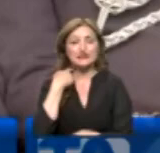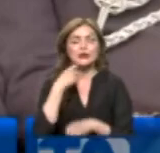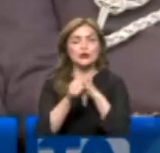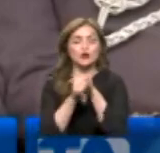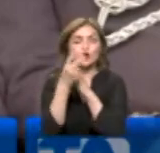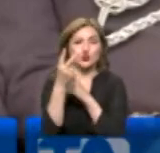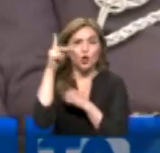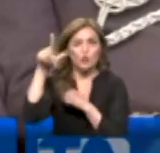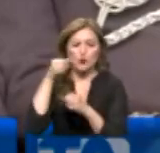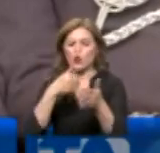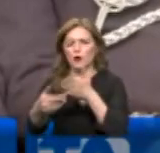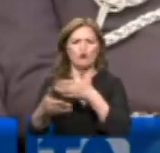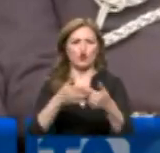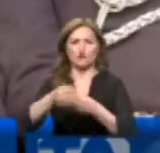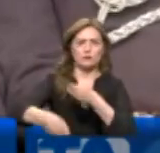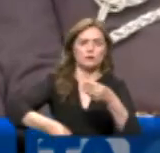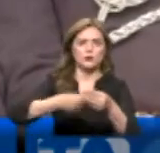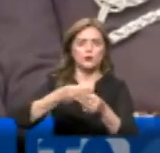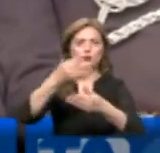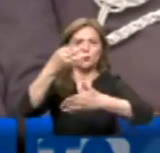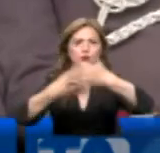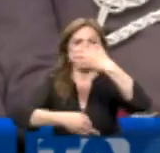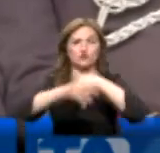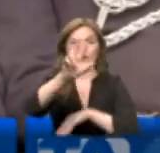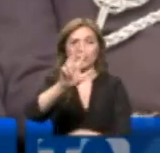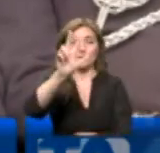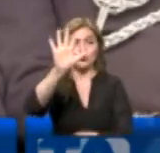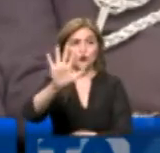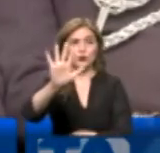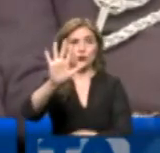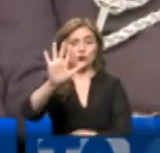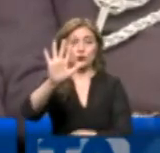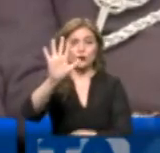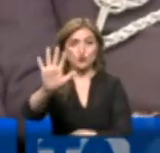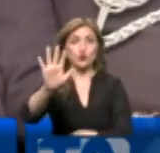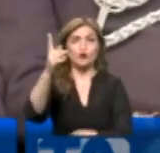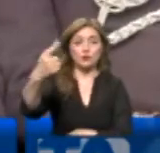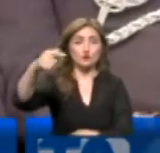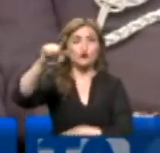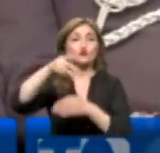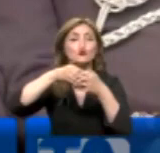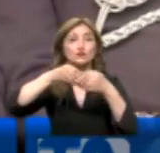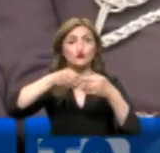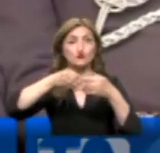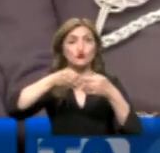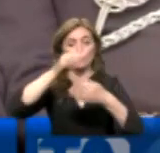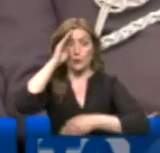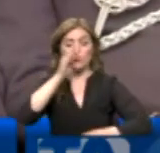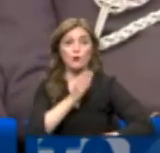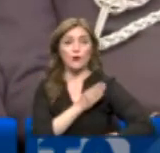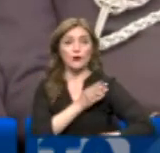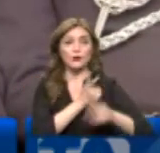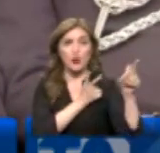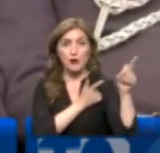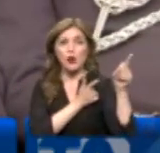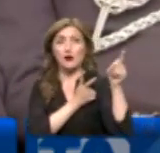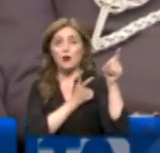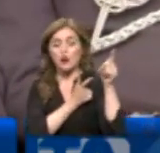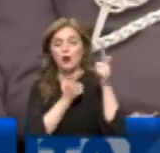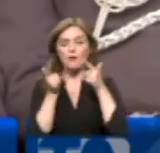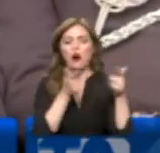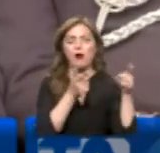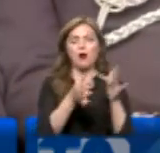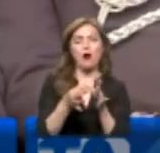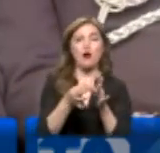dos años hemos invertido 355 millones de dólares en nuestras Fuerzas Armadas, que han sido